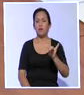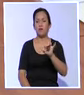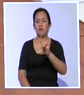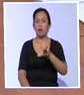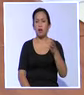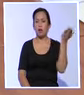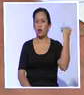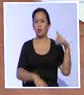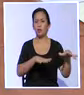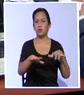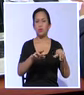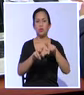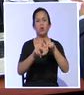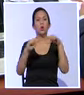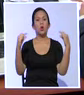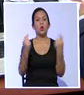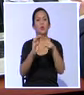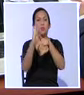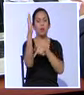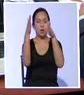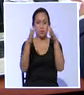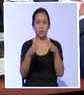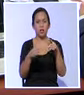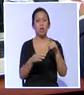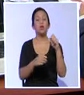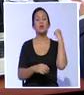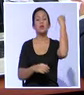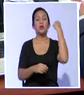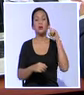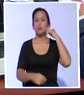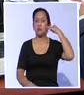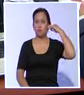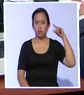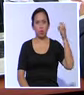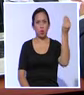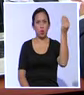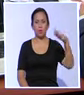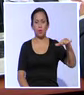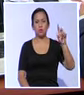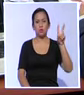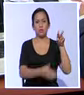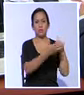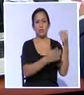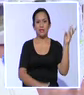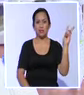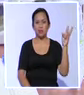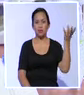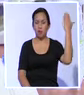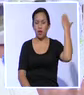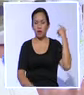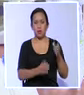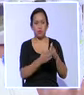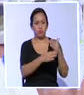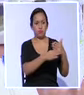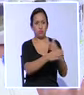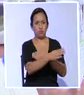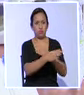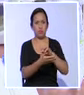coordinación del grupo parlamentario por los derechos de niños niñas adolescentes durante el 2016 en el anterior período